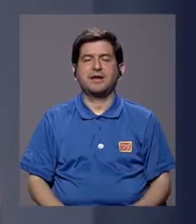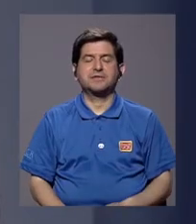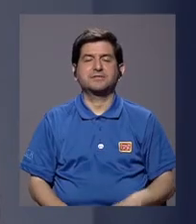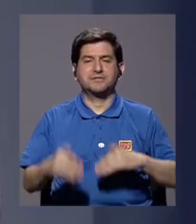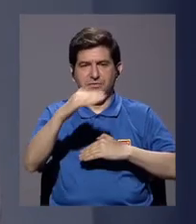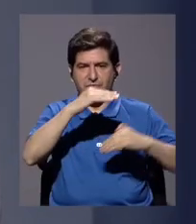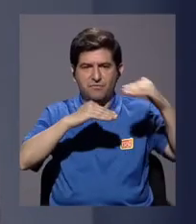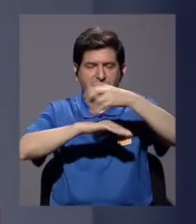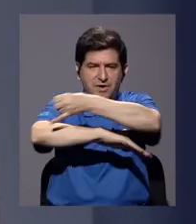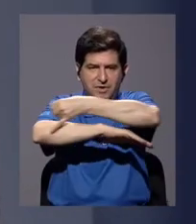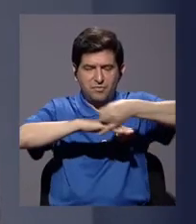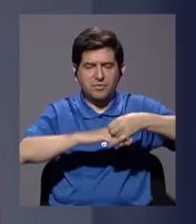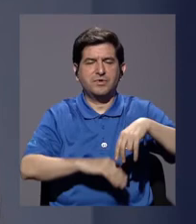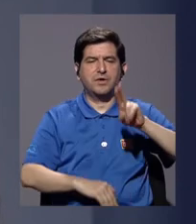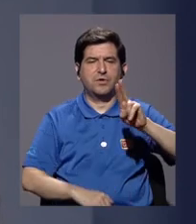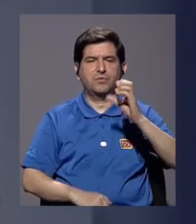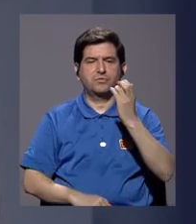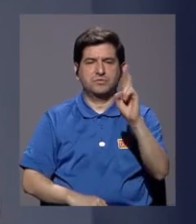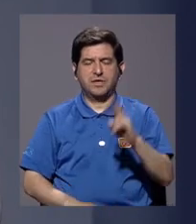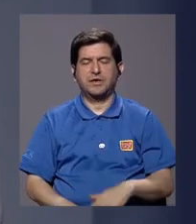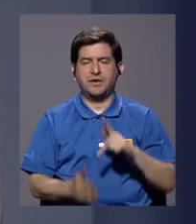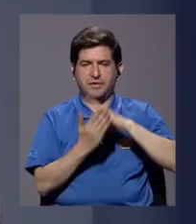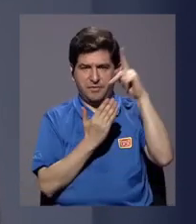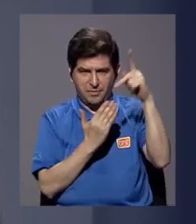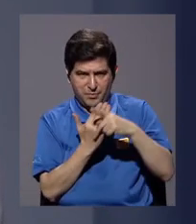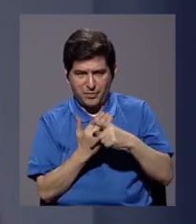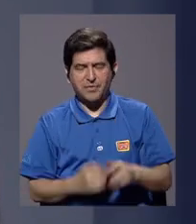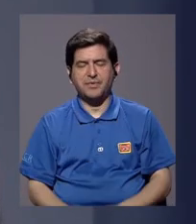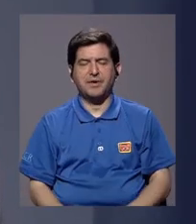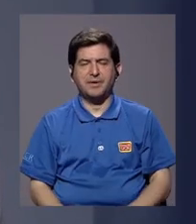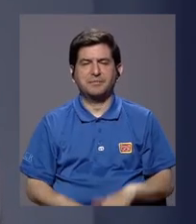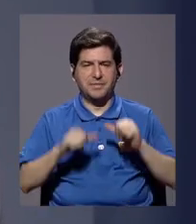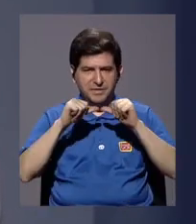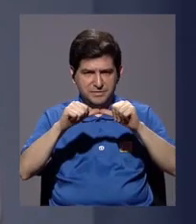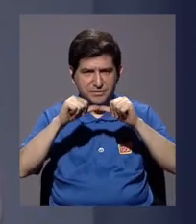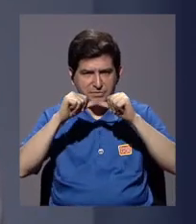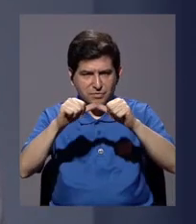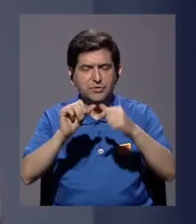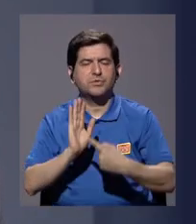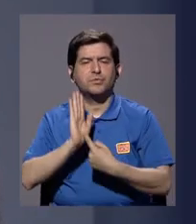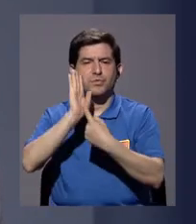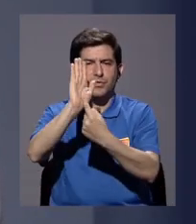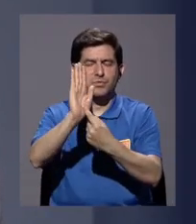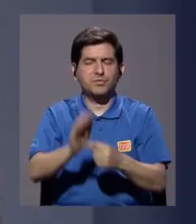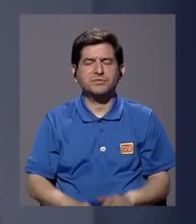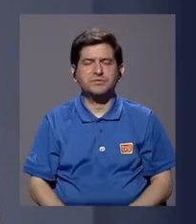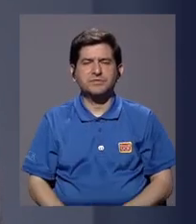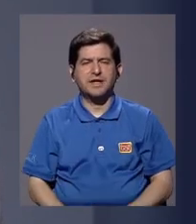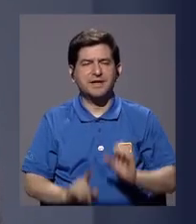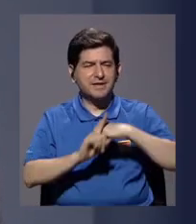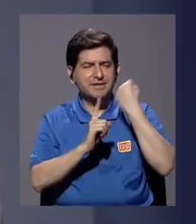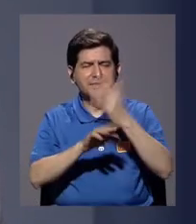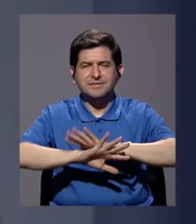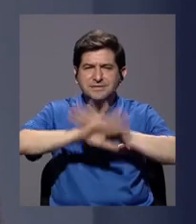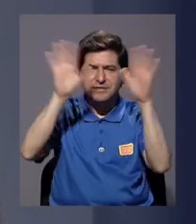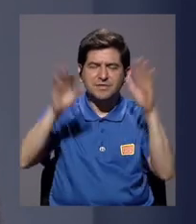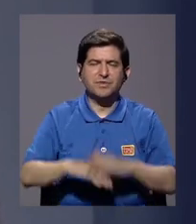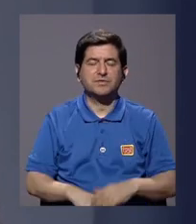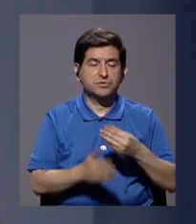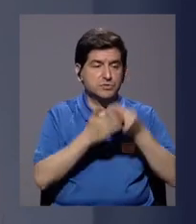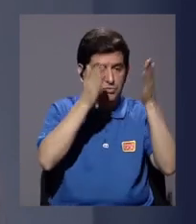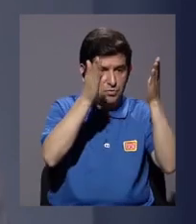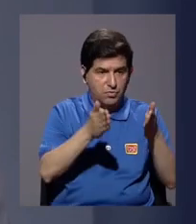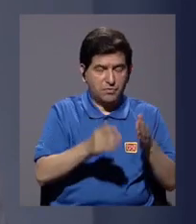de la Facultad de Ingeniería de la Universidad de Costa Rica, donde esta secuencia le ha mostrado un mapa claro desde quién